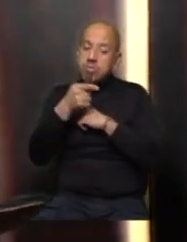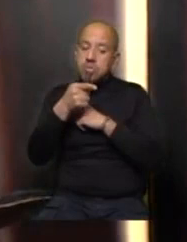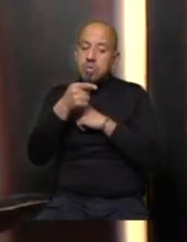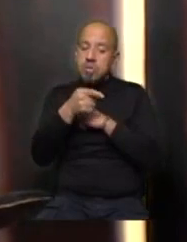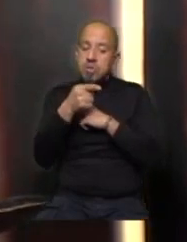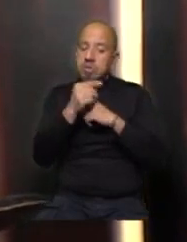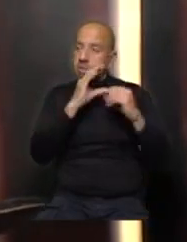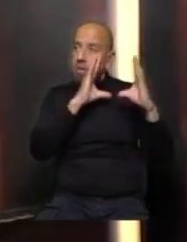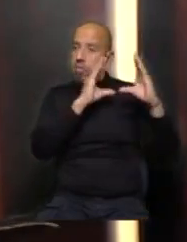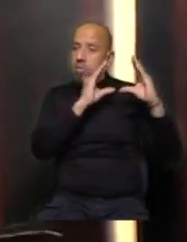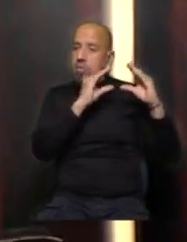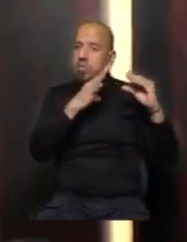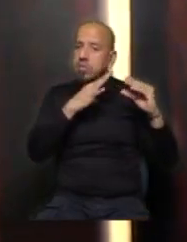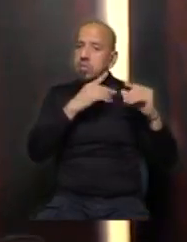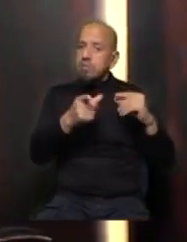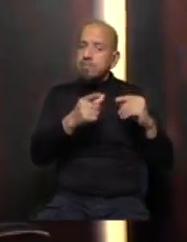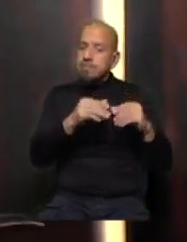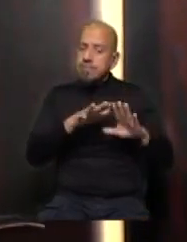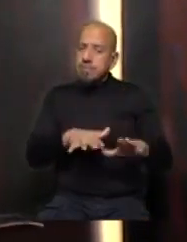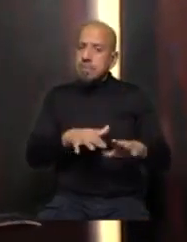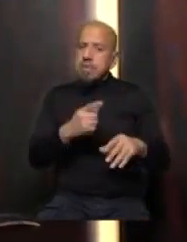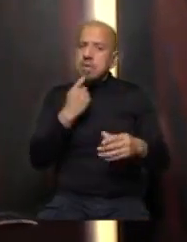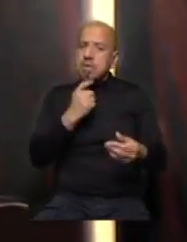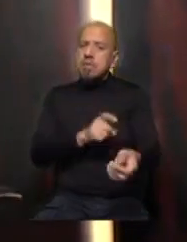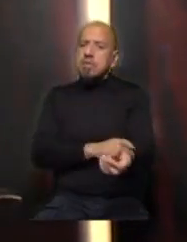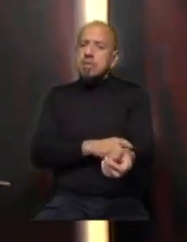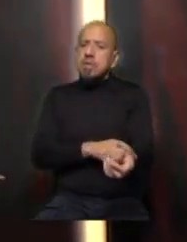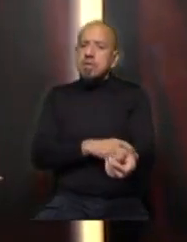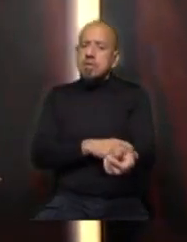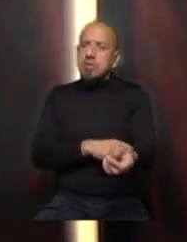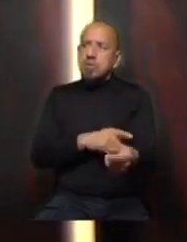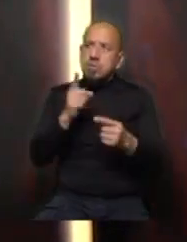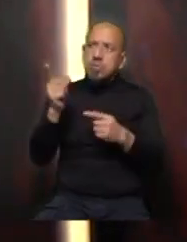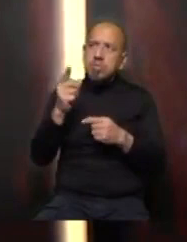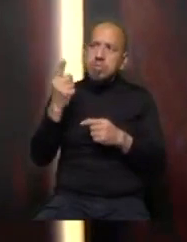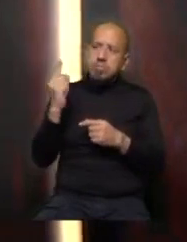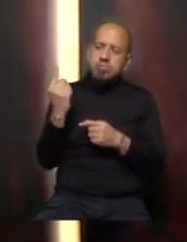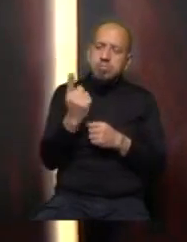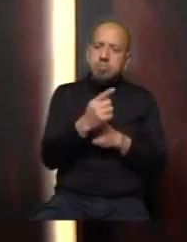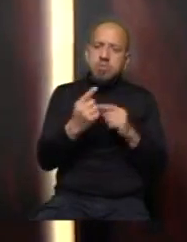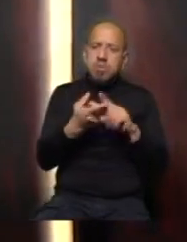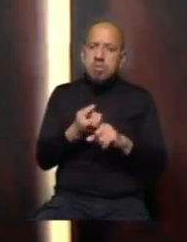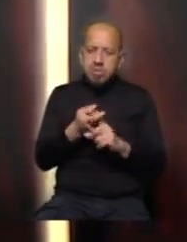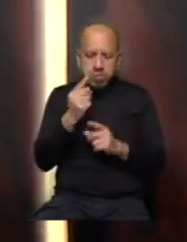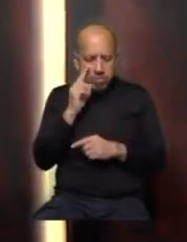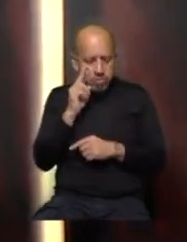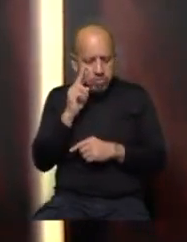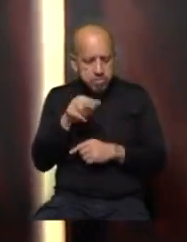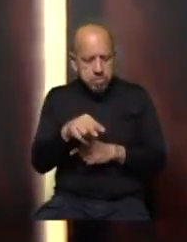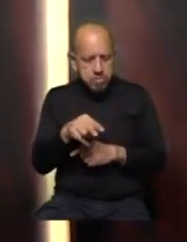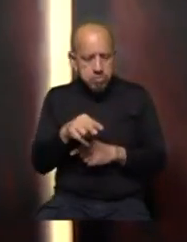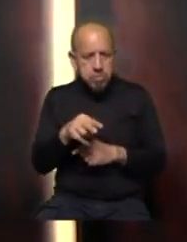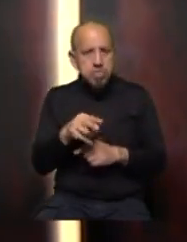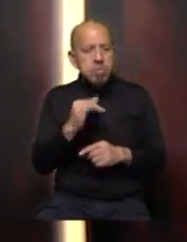almohadón hay manchas que parecen de sangre Jordán se acercó rápidamente y se dobló a su vez